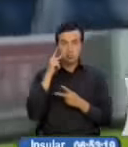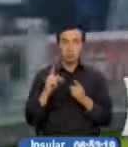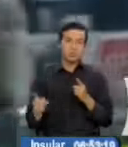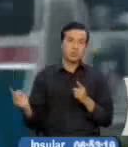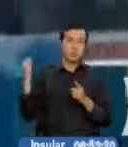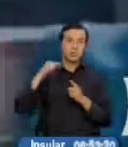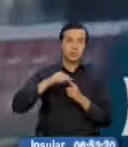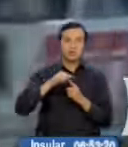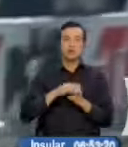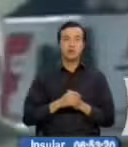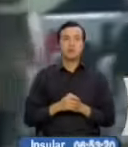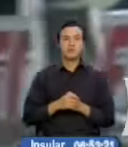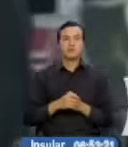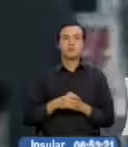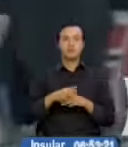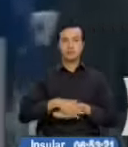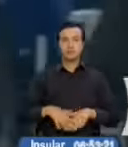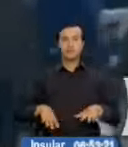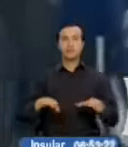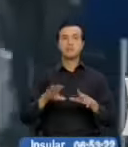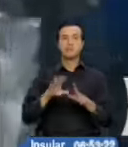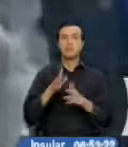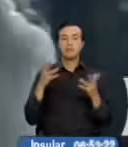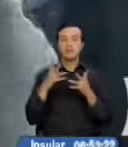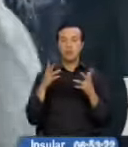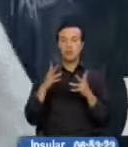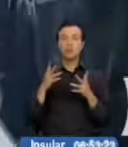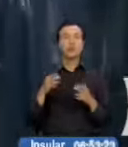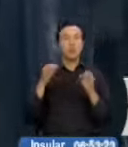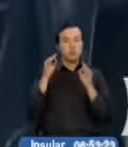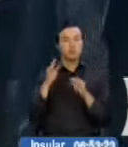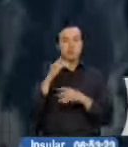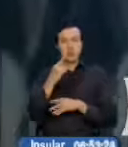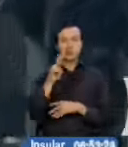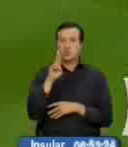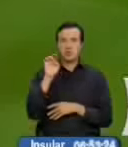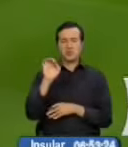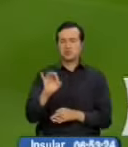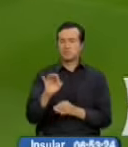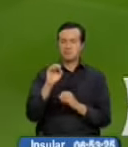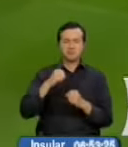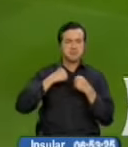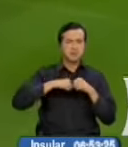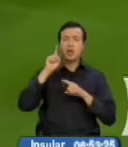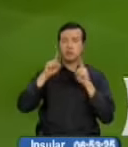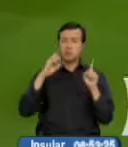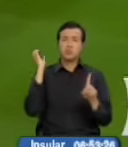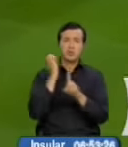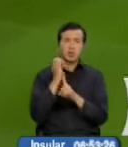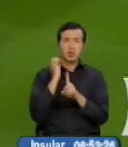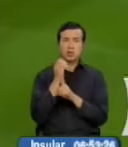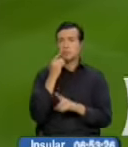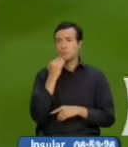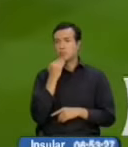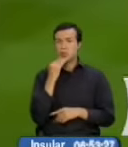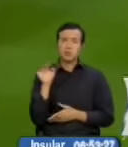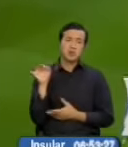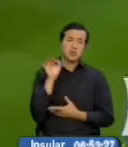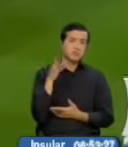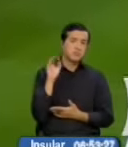sector izquierdo, aparece en la zona de 9. Guerrón demostrando que aún está vigente y a pesar de las críticas, porque no viene siendo